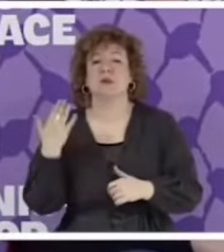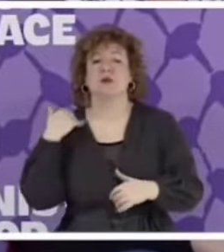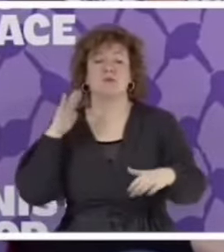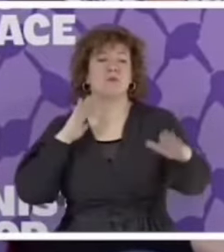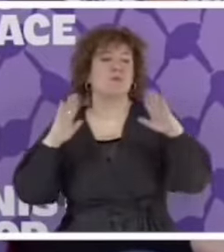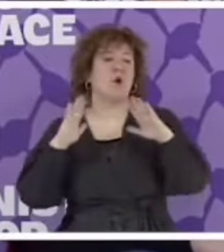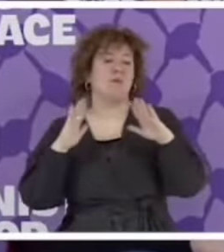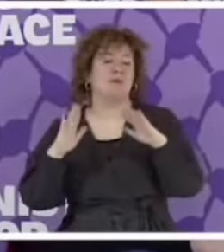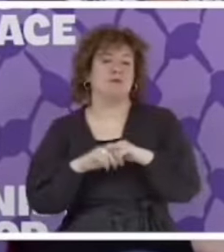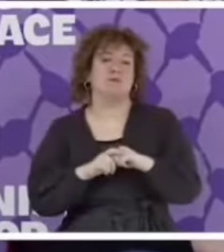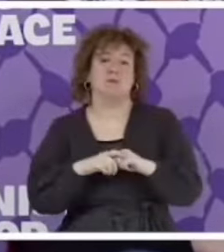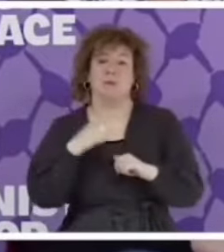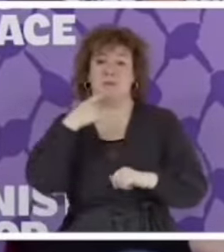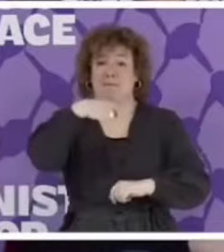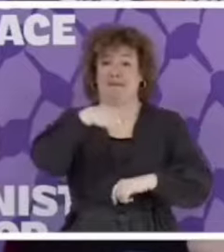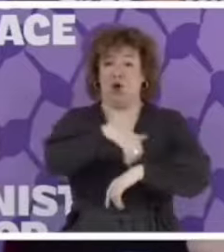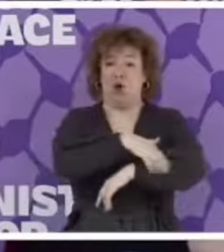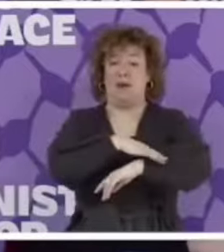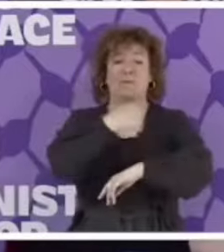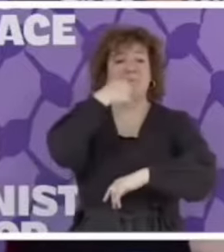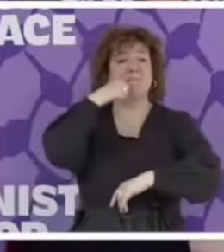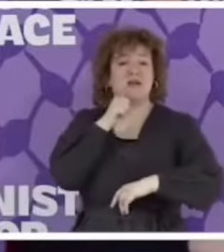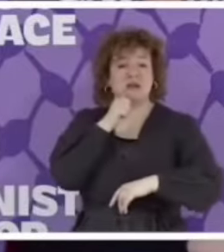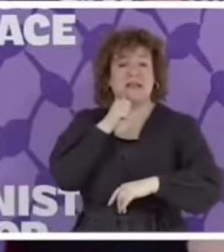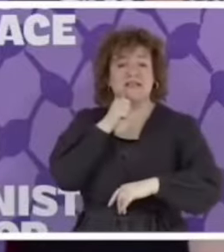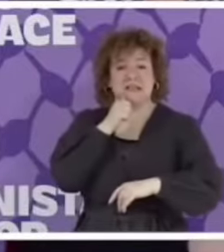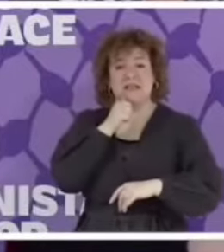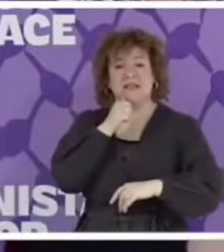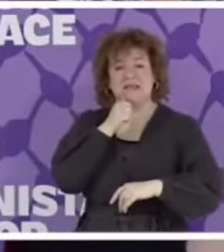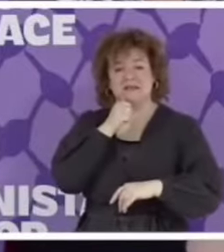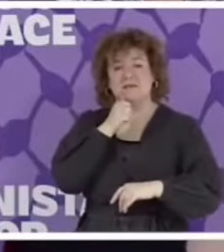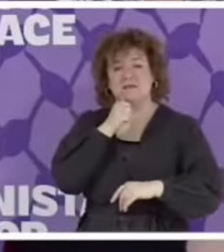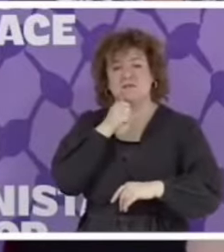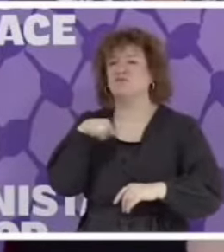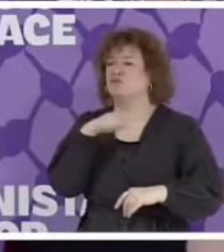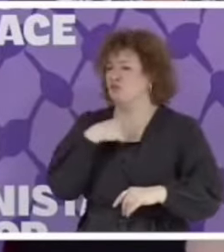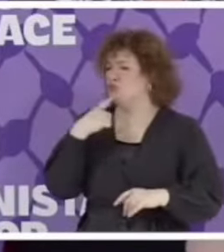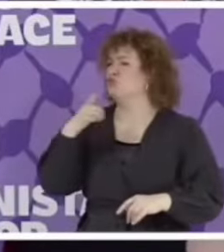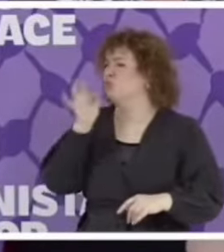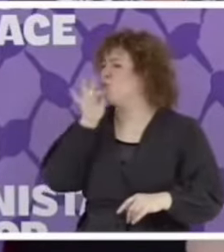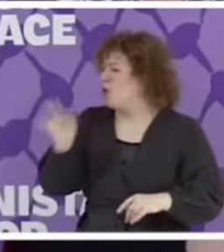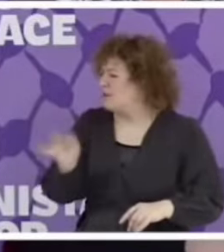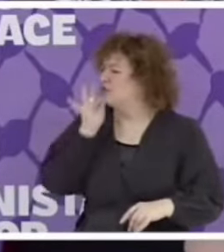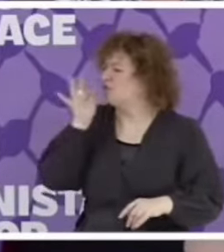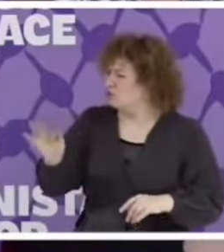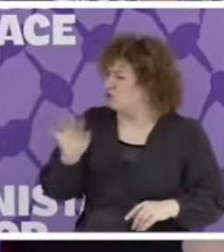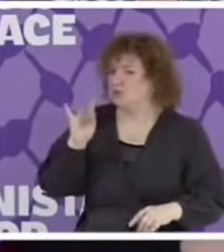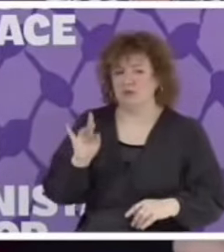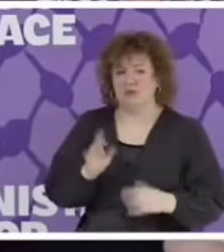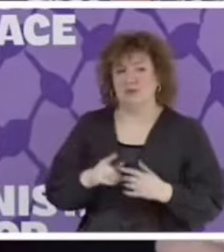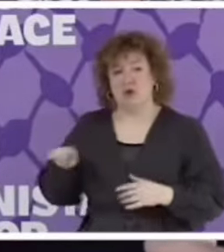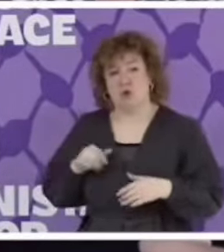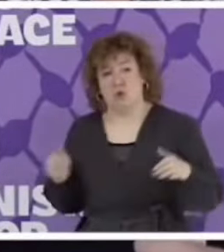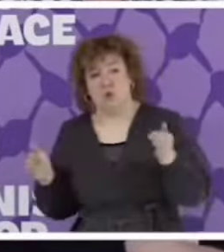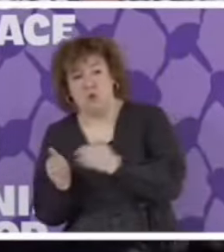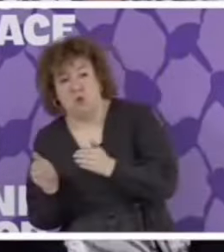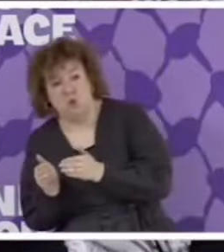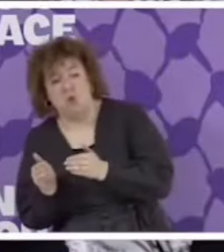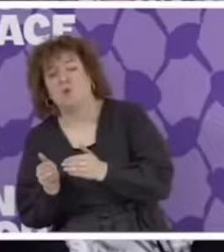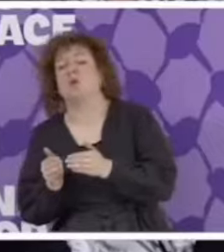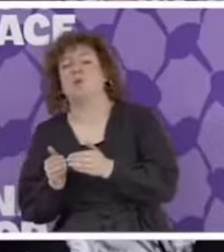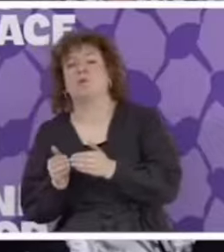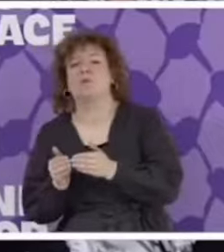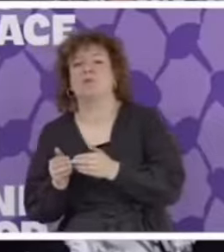el presidente del Gobierno, Pedro Sánchez, después de habernos prometido a la parte minoritaria de la